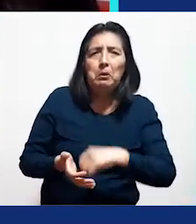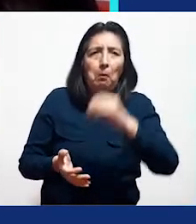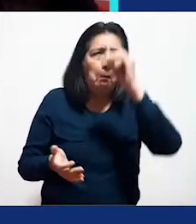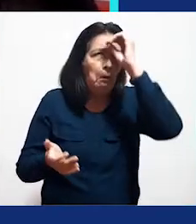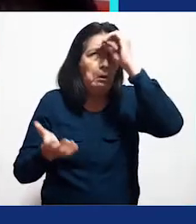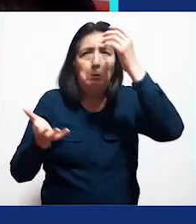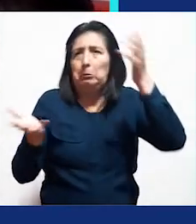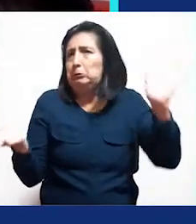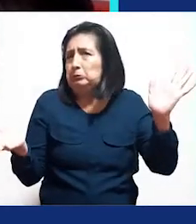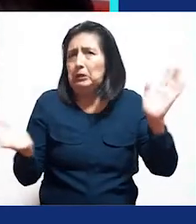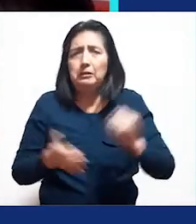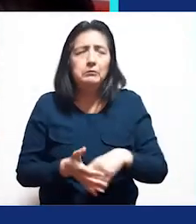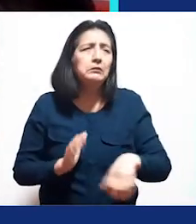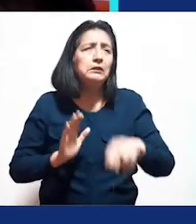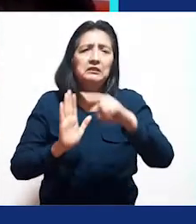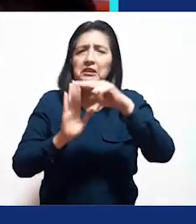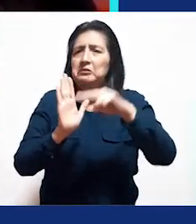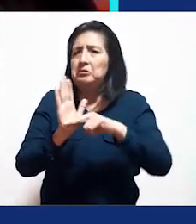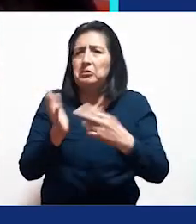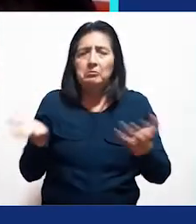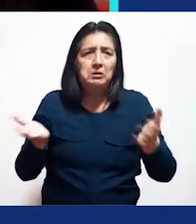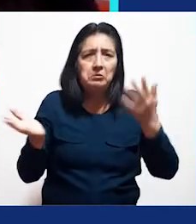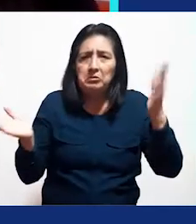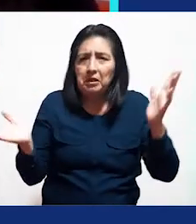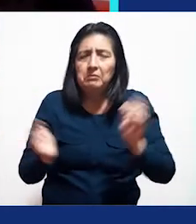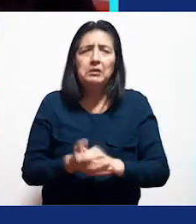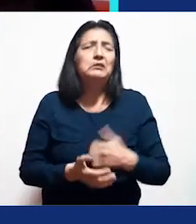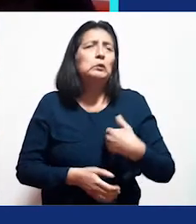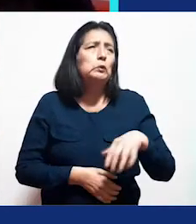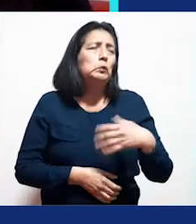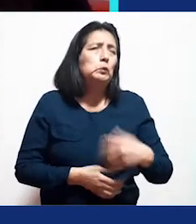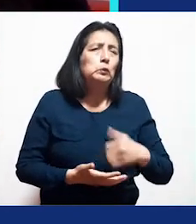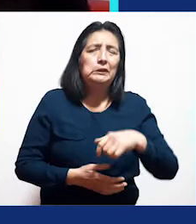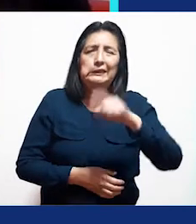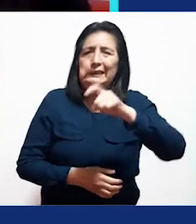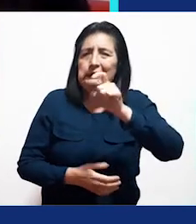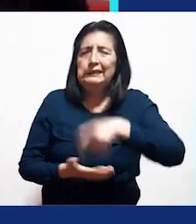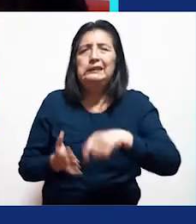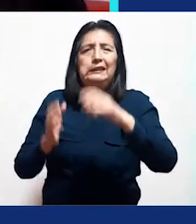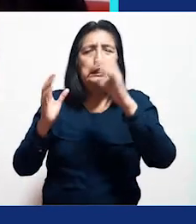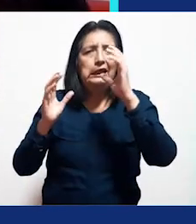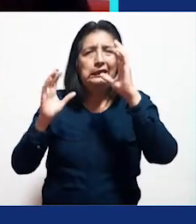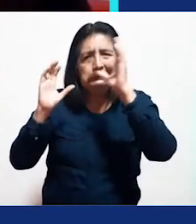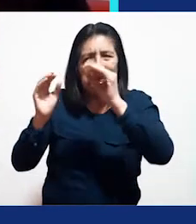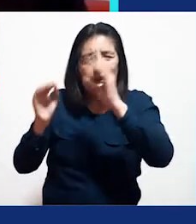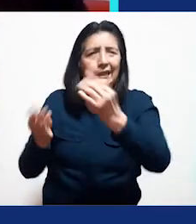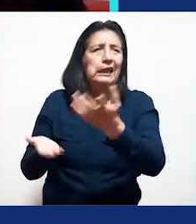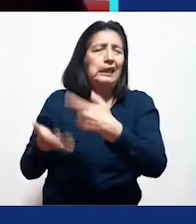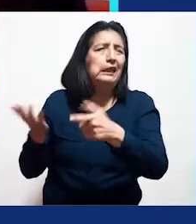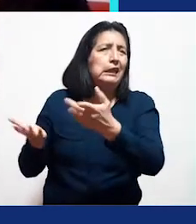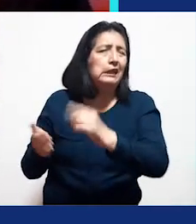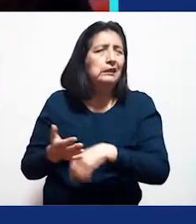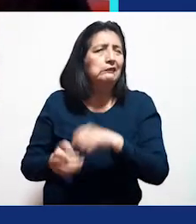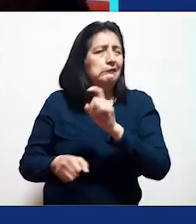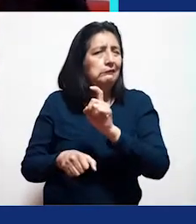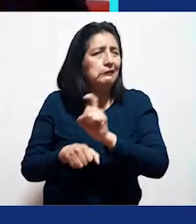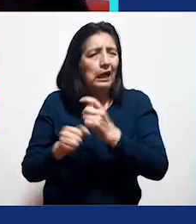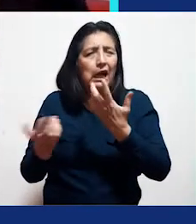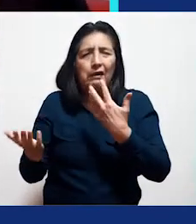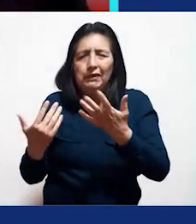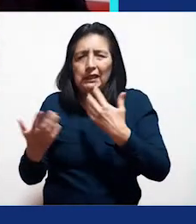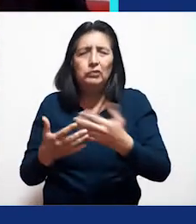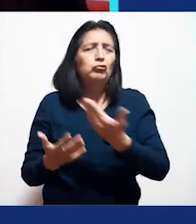no conocen estas medidas. Hay una necesidad de capacitación urgente, articulación con